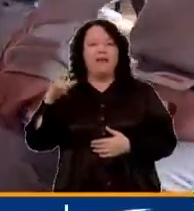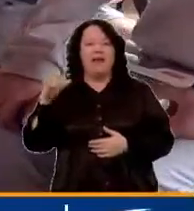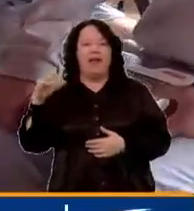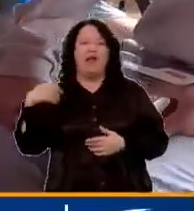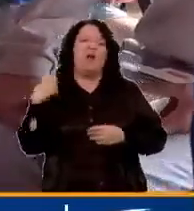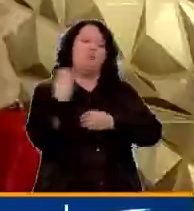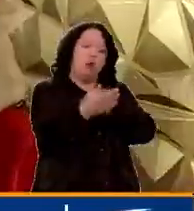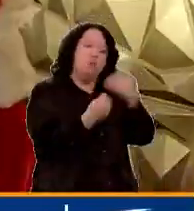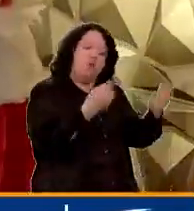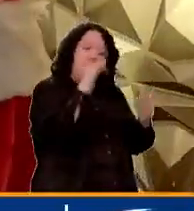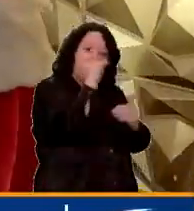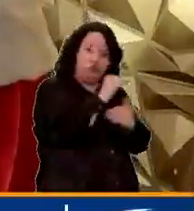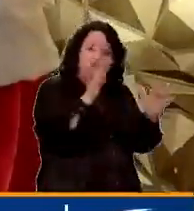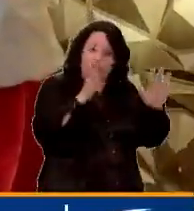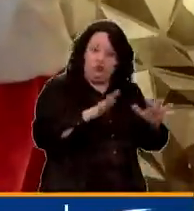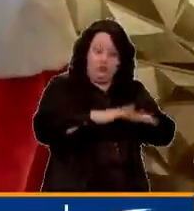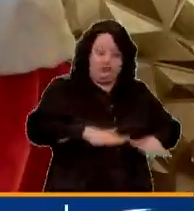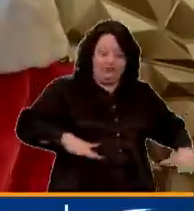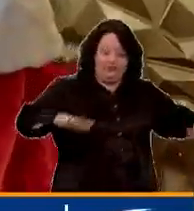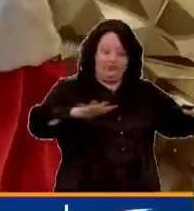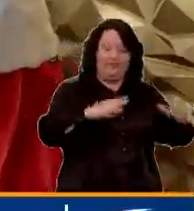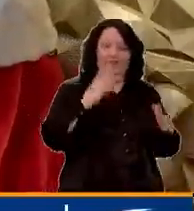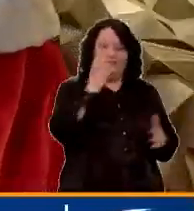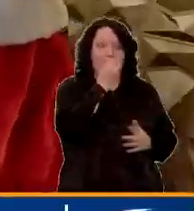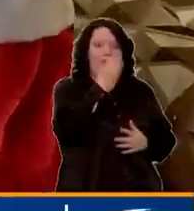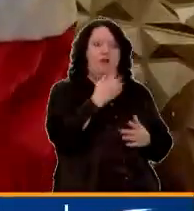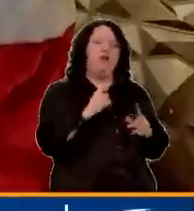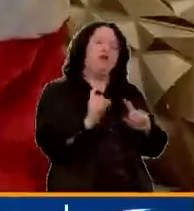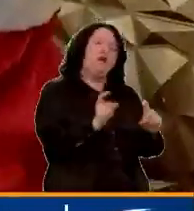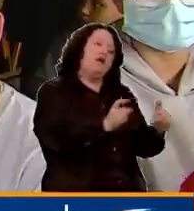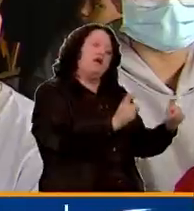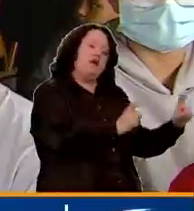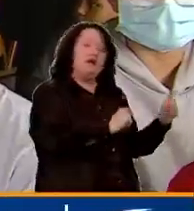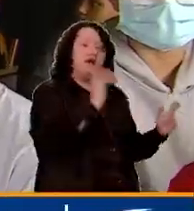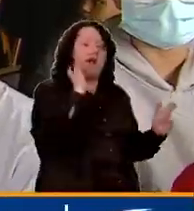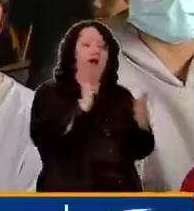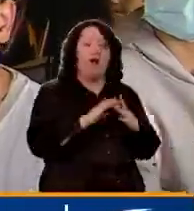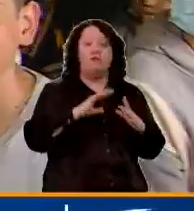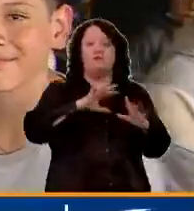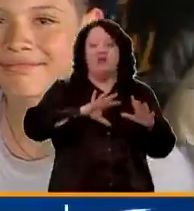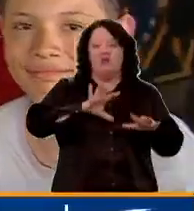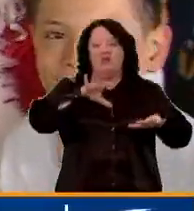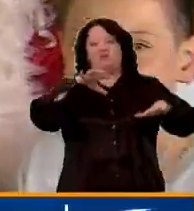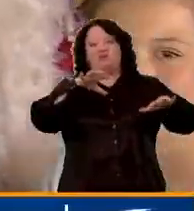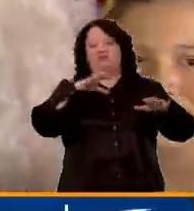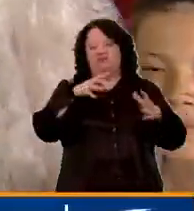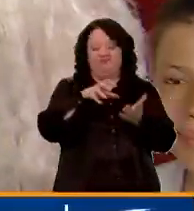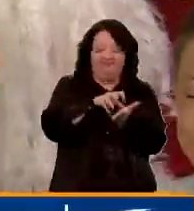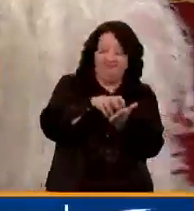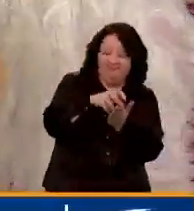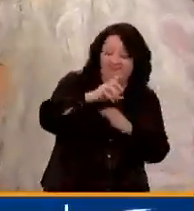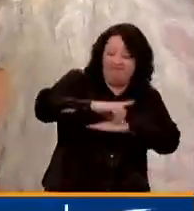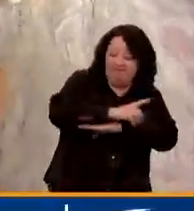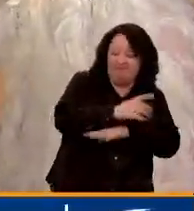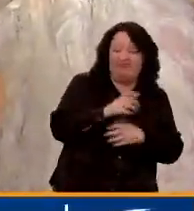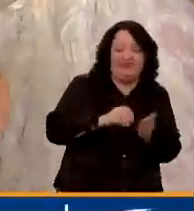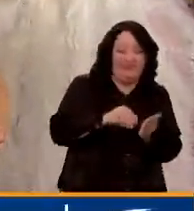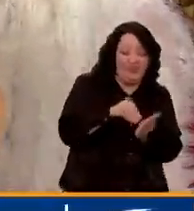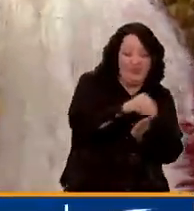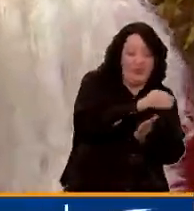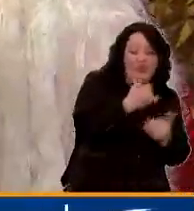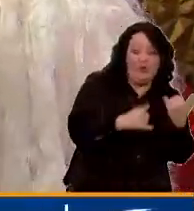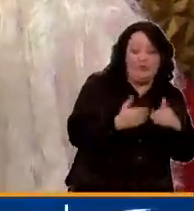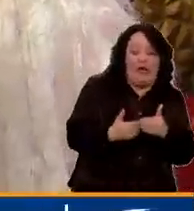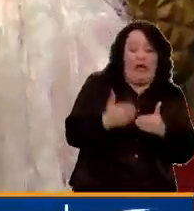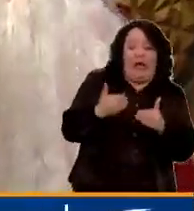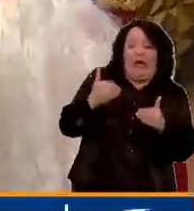repartimos a los niños aquí en este escenario maravilloso sus regalos entre dragones, carros, juguetes. Pero hace unos días estuvimos